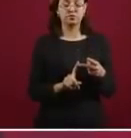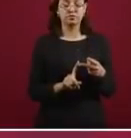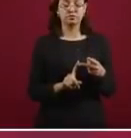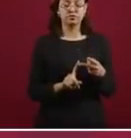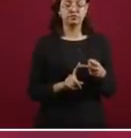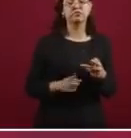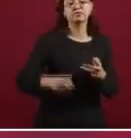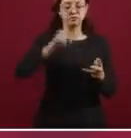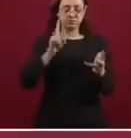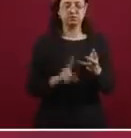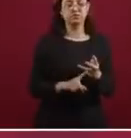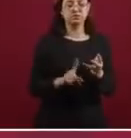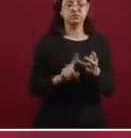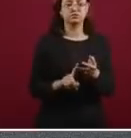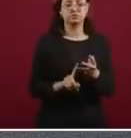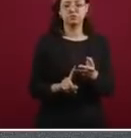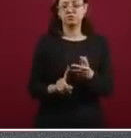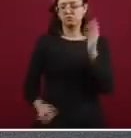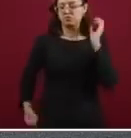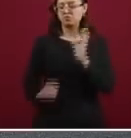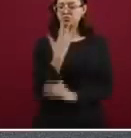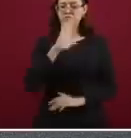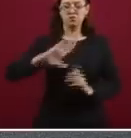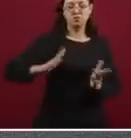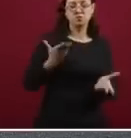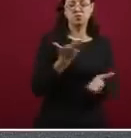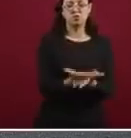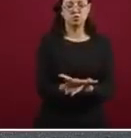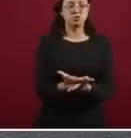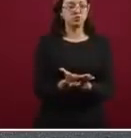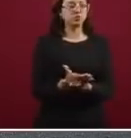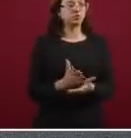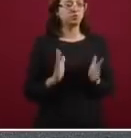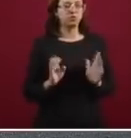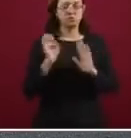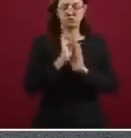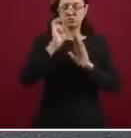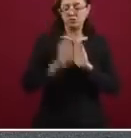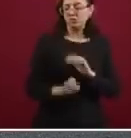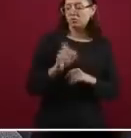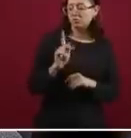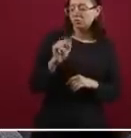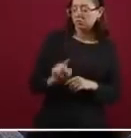es la propuesta lo nuevo esto que vimos aquí por ejemplo d